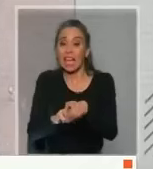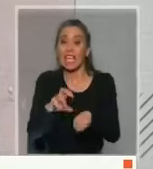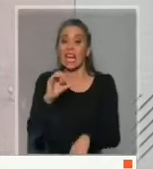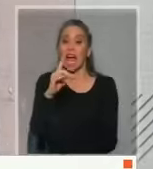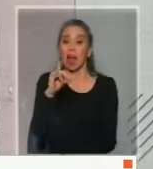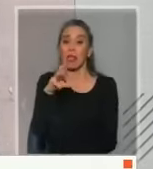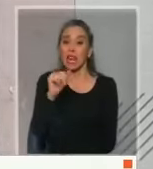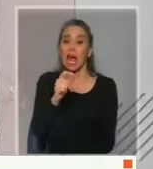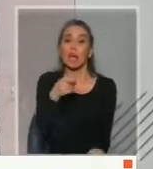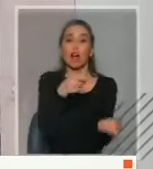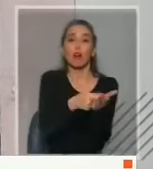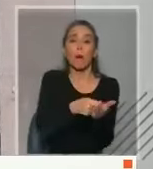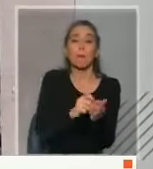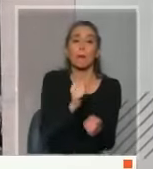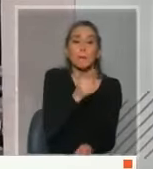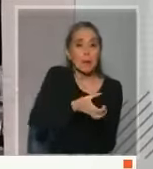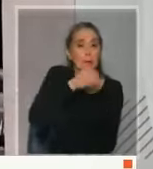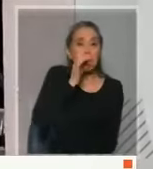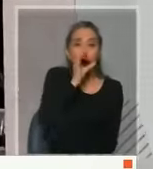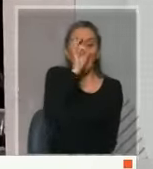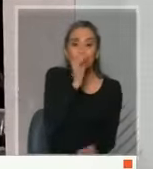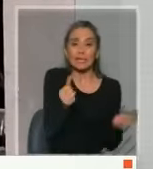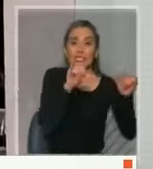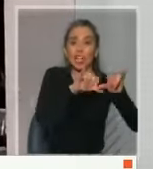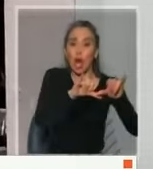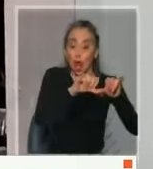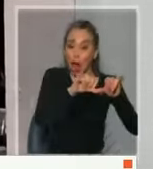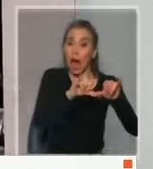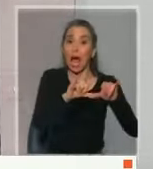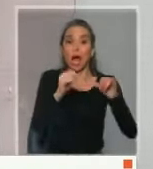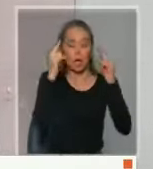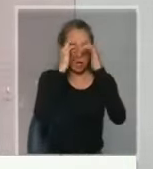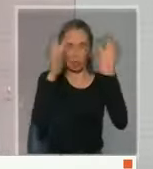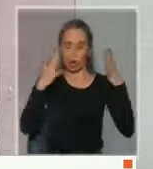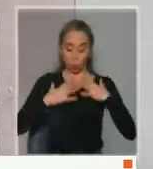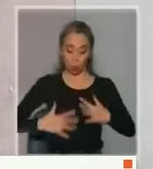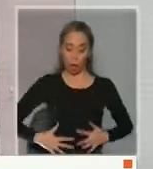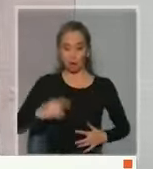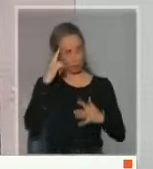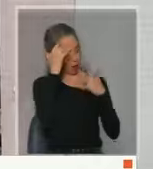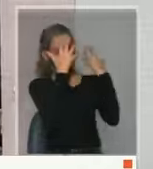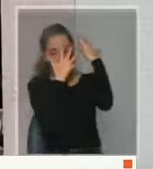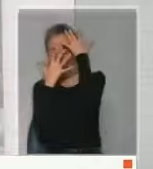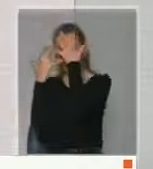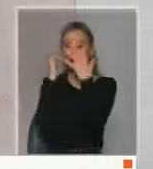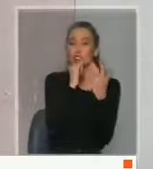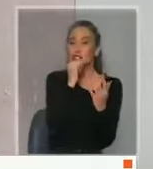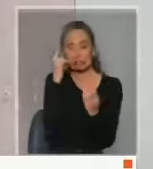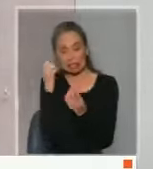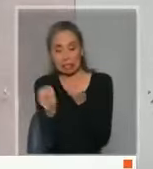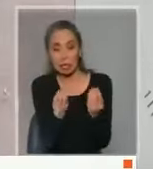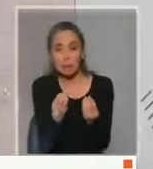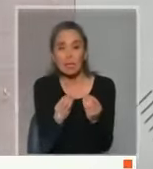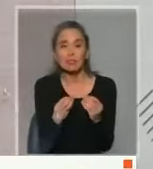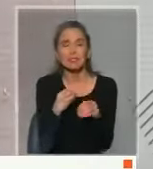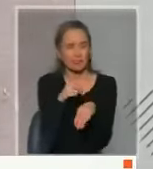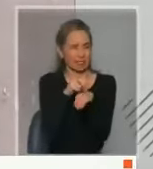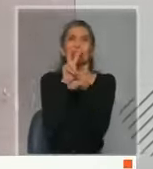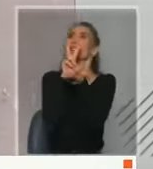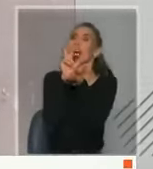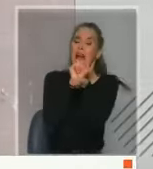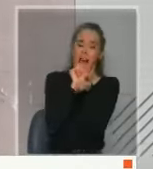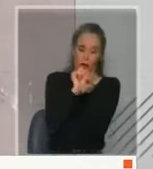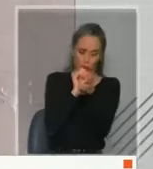yo ya no perdí la noción como de mi cuerpo, de mi acto, de lo que estaba pasando. Desperté en un auto sin mis